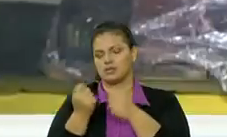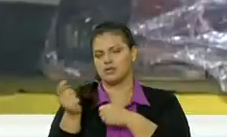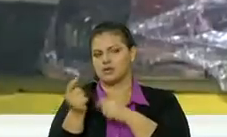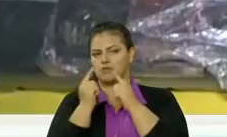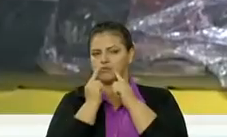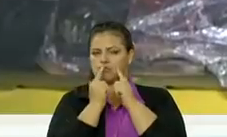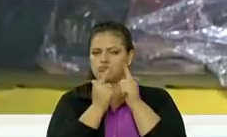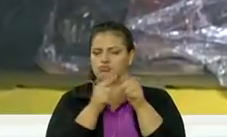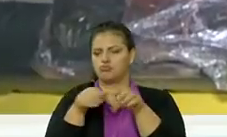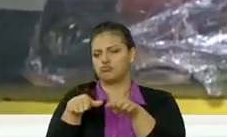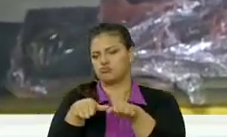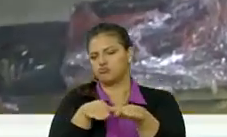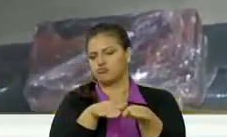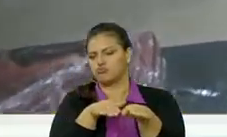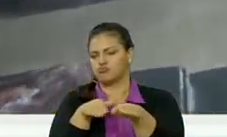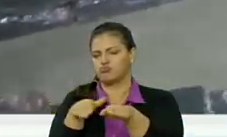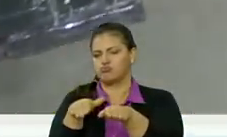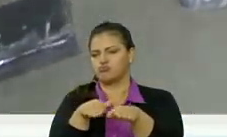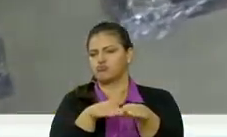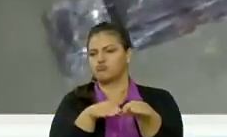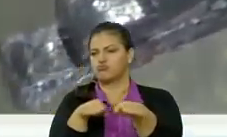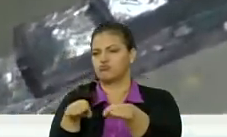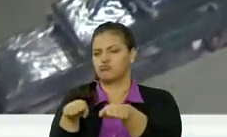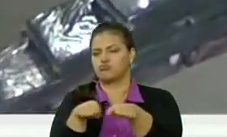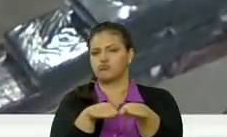detención. La droga tenía un peso bruto de